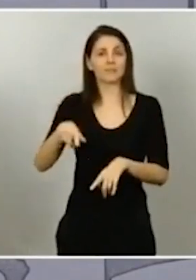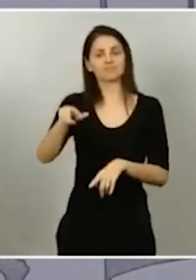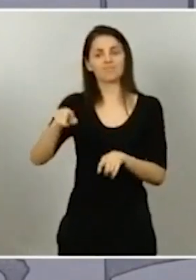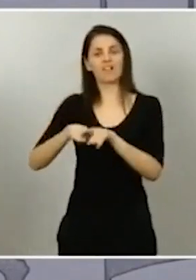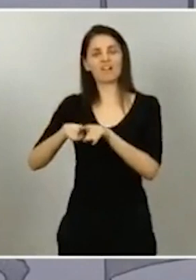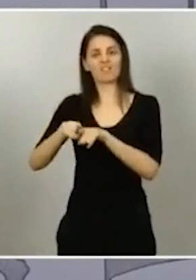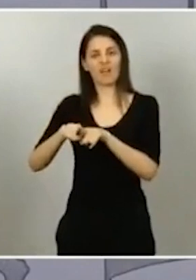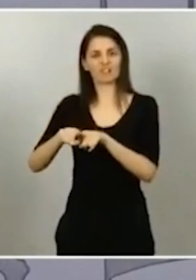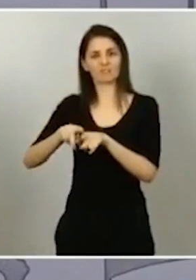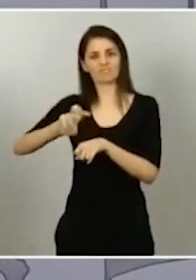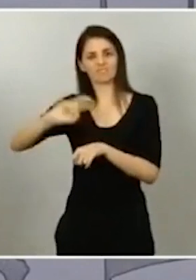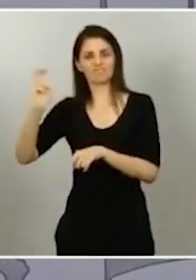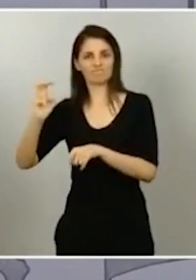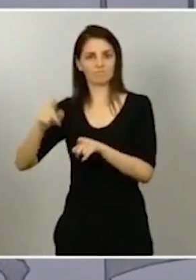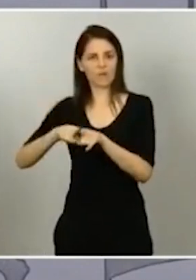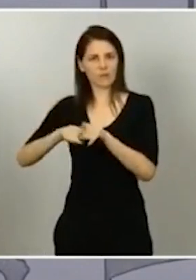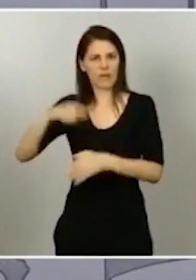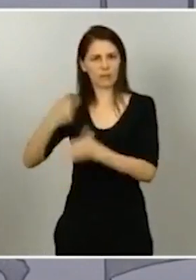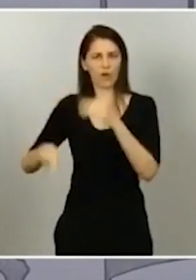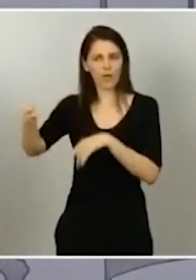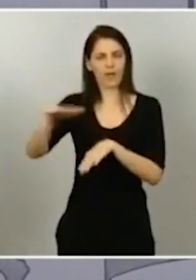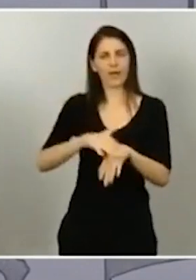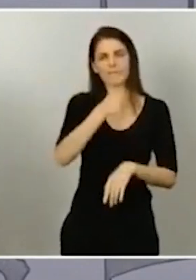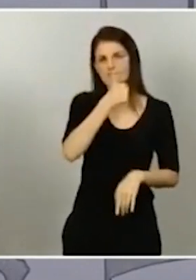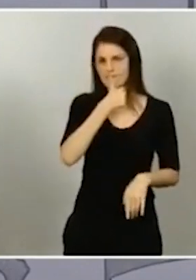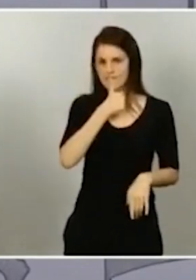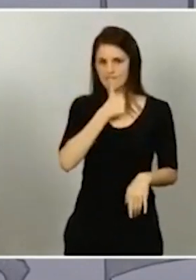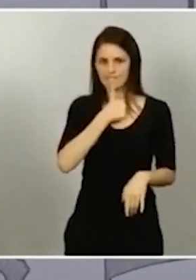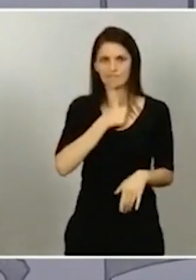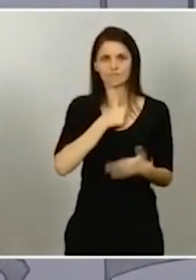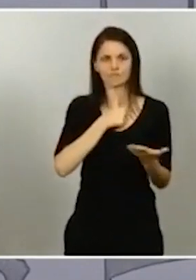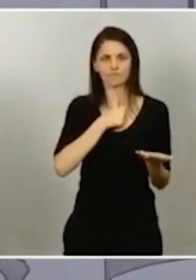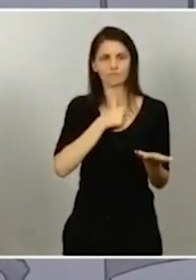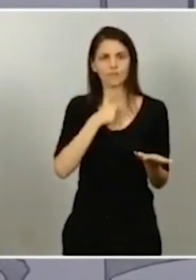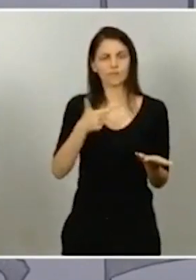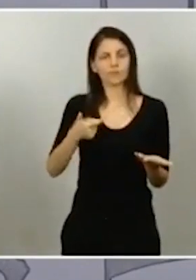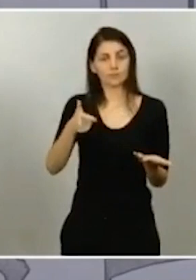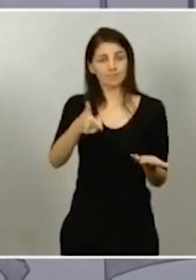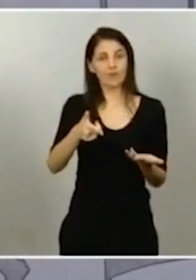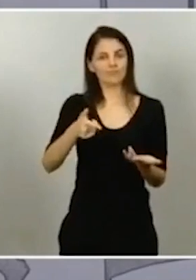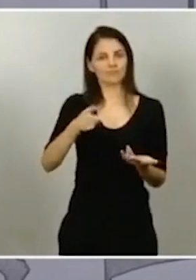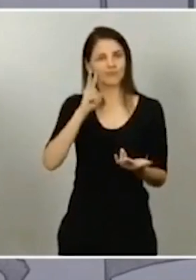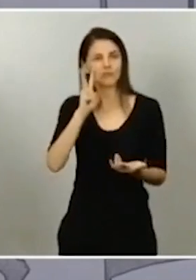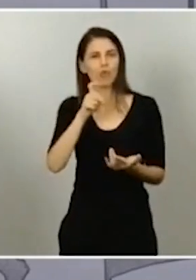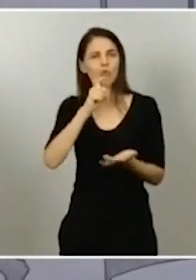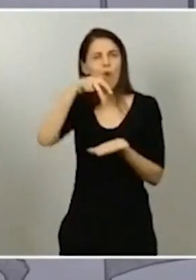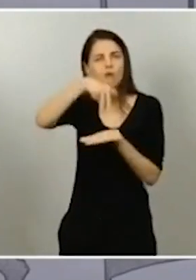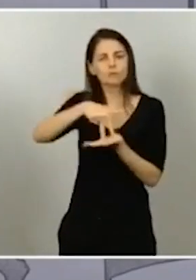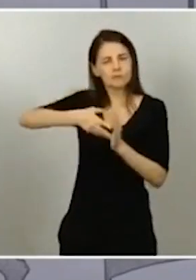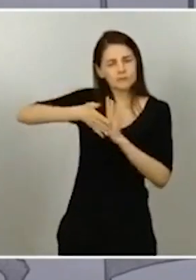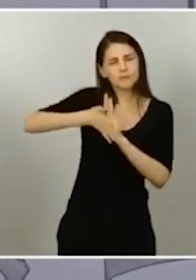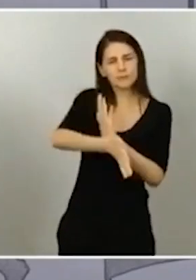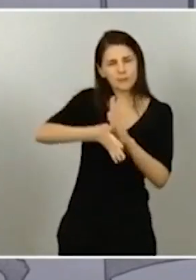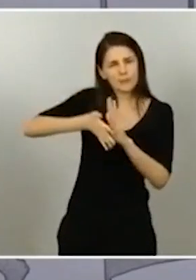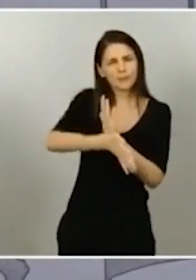descabelladas. Como todos los españoles le he visto explicarse una y otra vez, responder a todo tipo de dudas, de